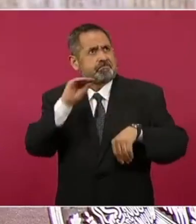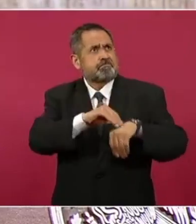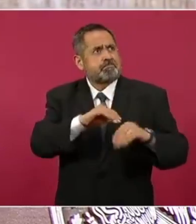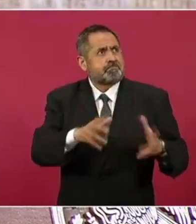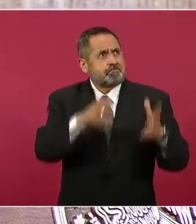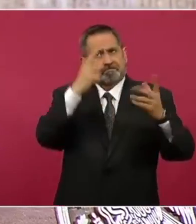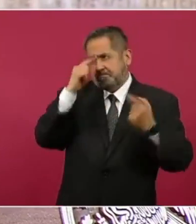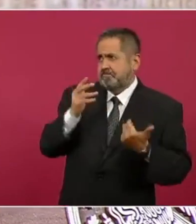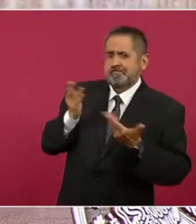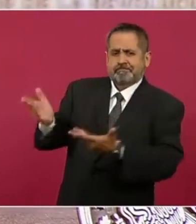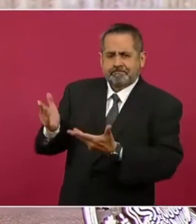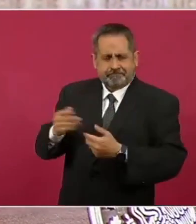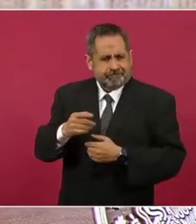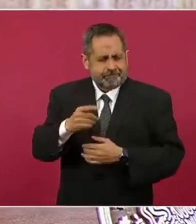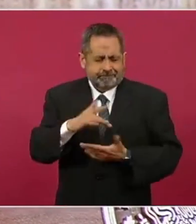¿sí?